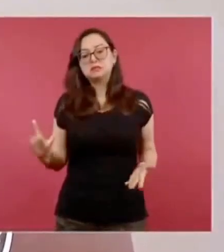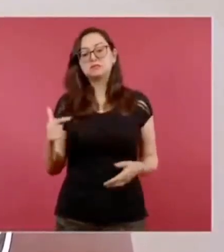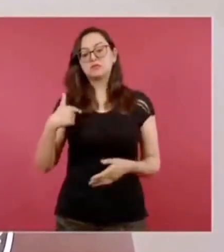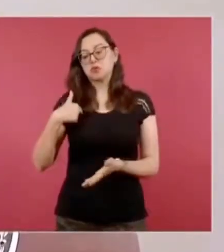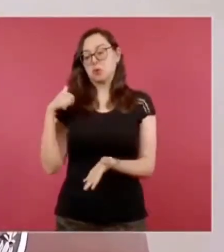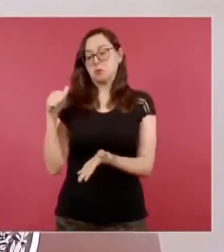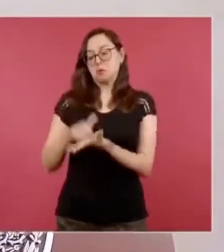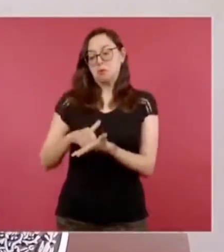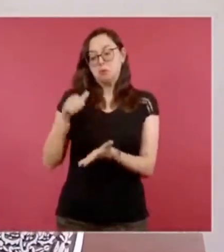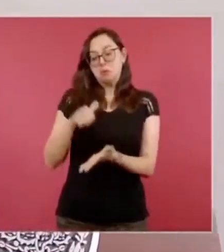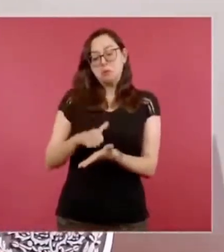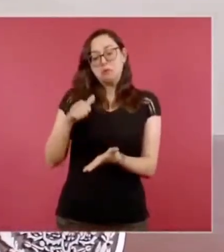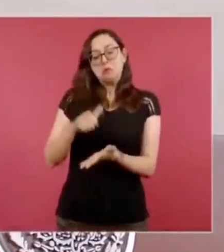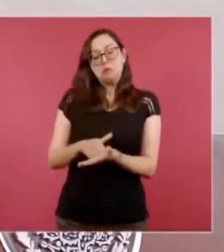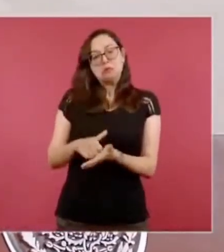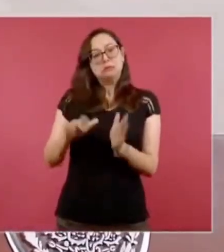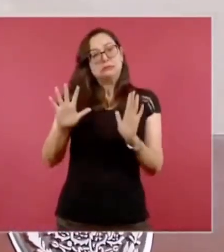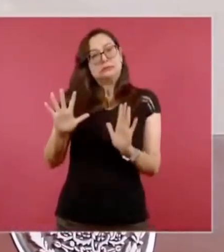toco madera,